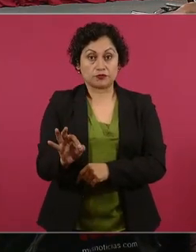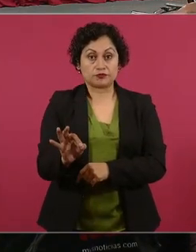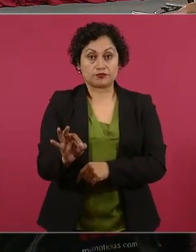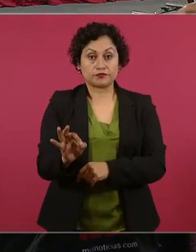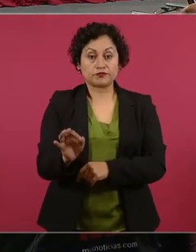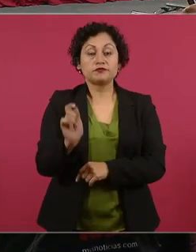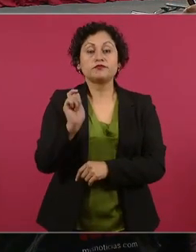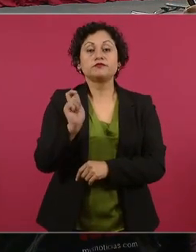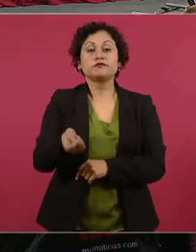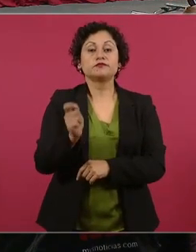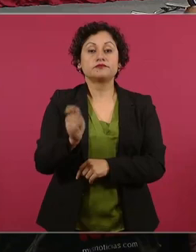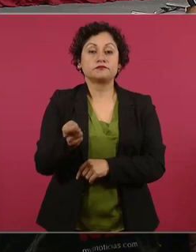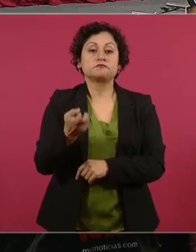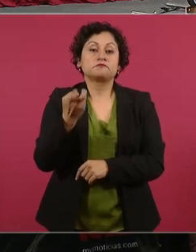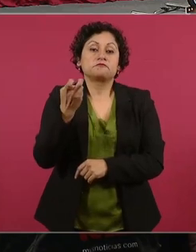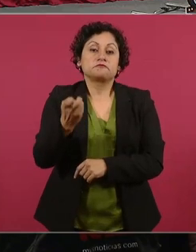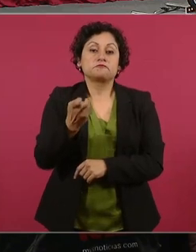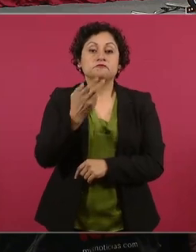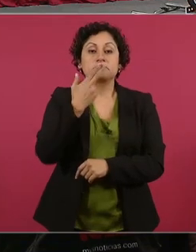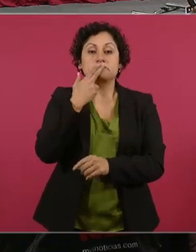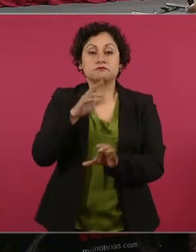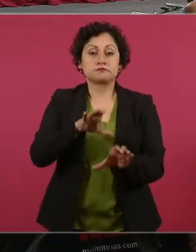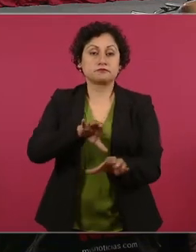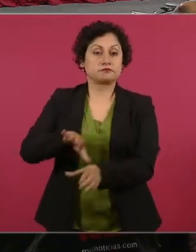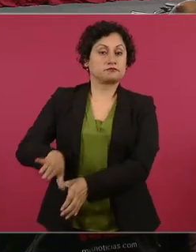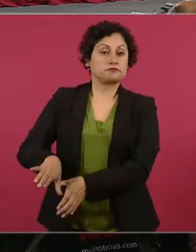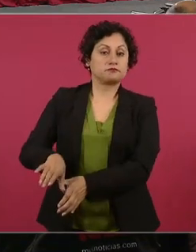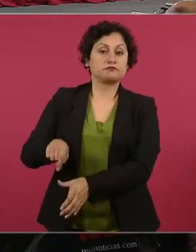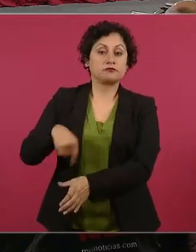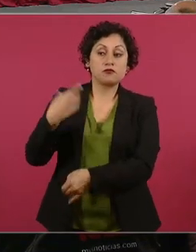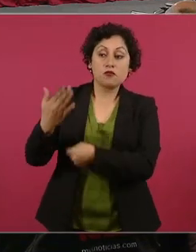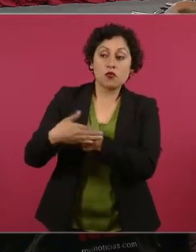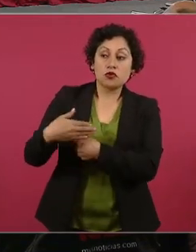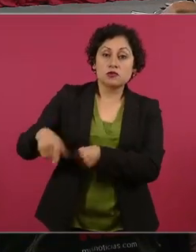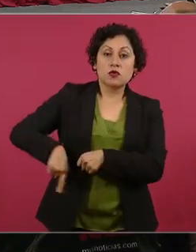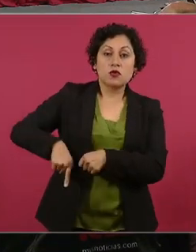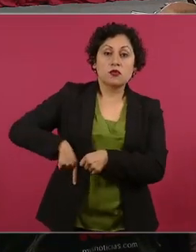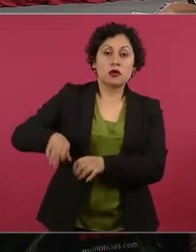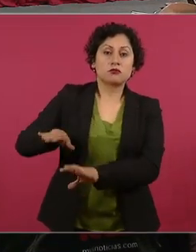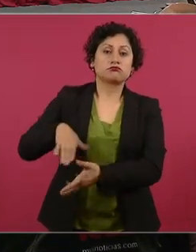van a quedar de reserva para el próximo gobierno.